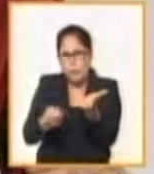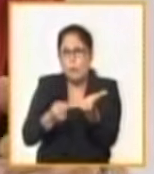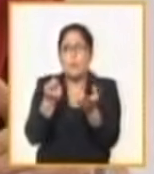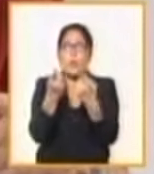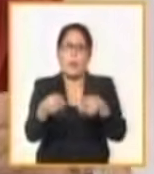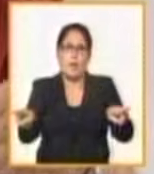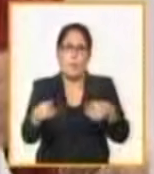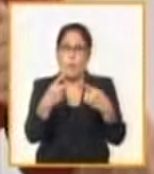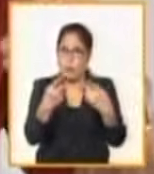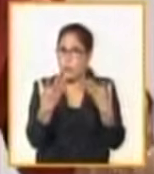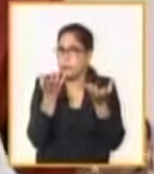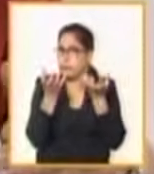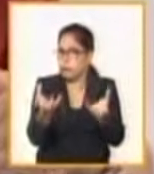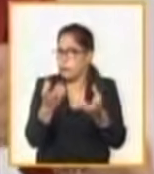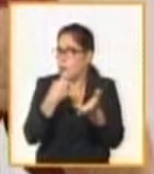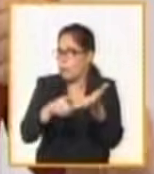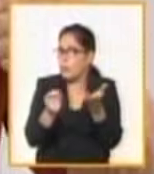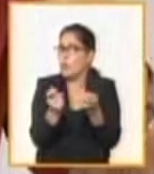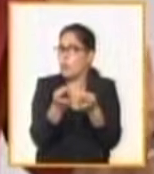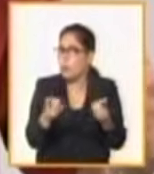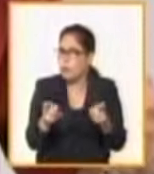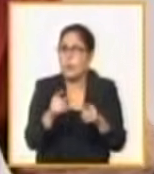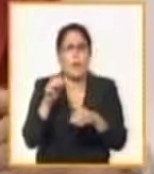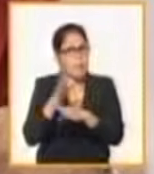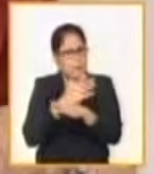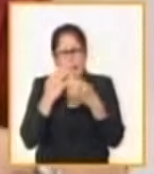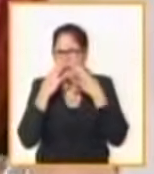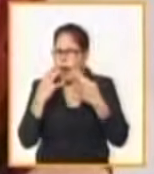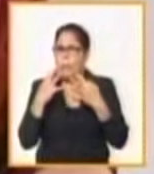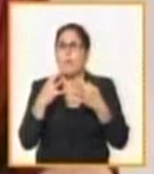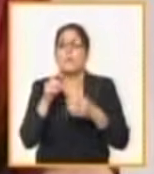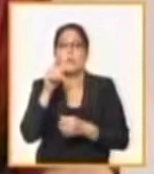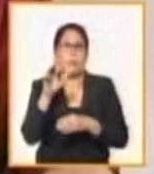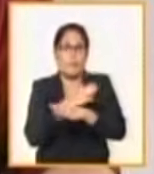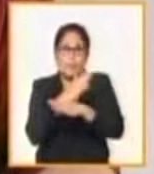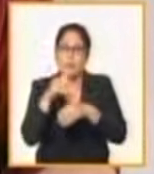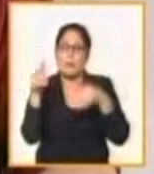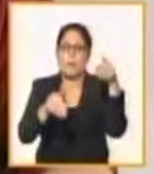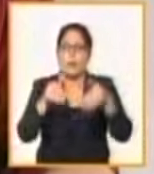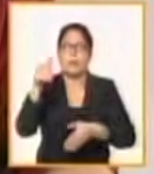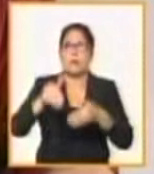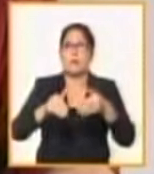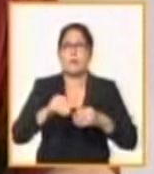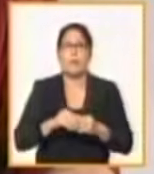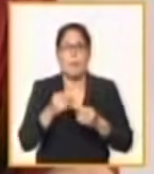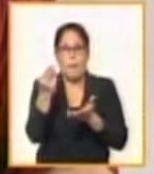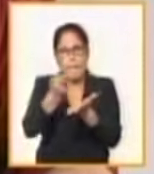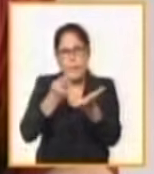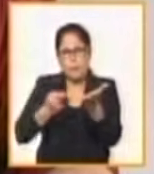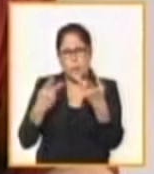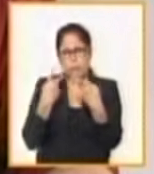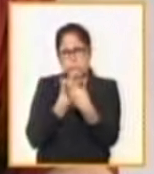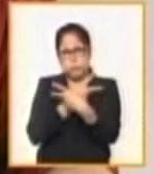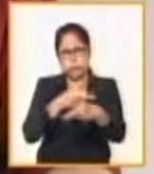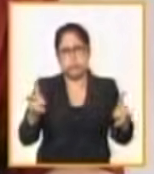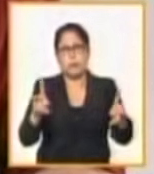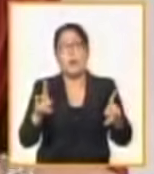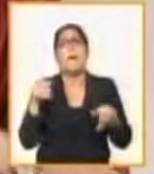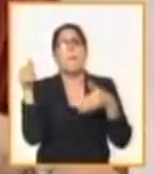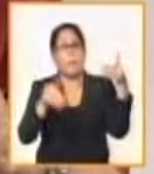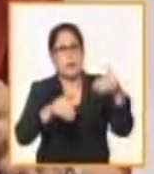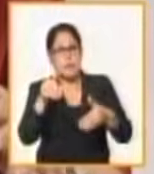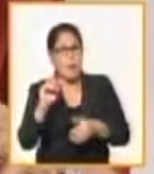había muchos músicos, por supuesto Leo Brauer, Carlos Fariña, los grandes pintores. El